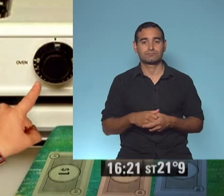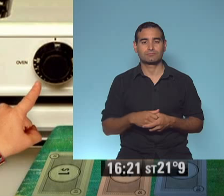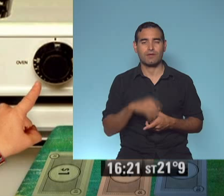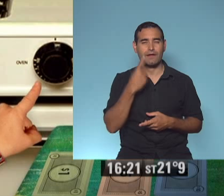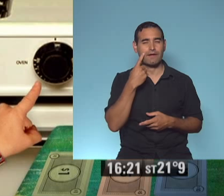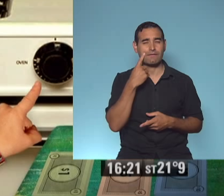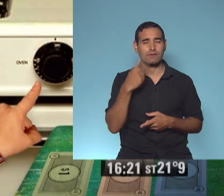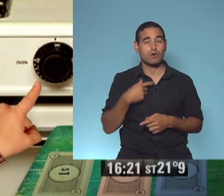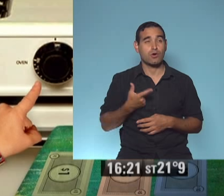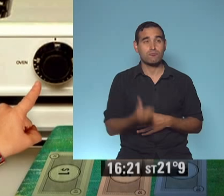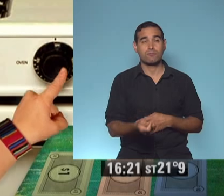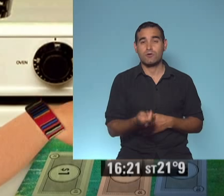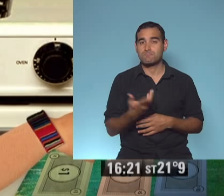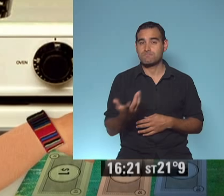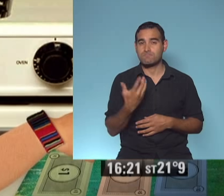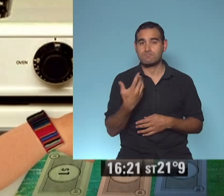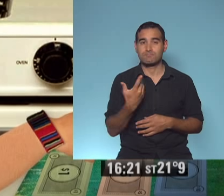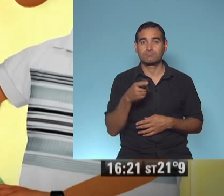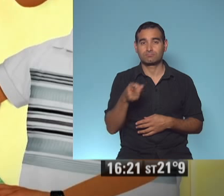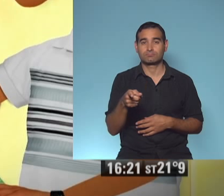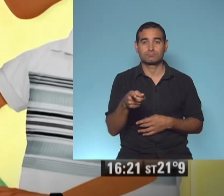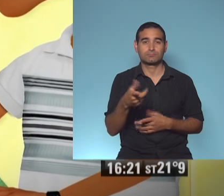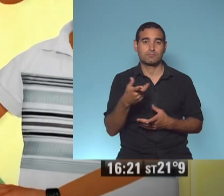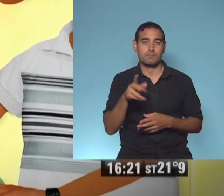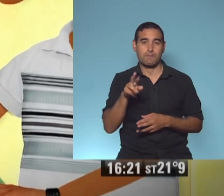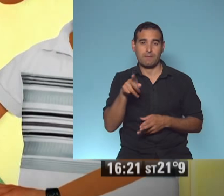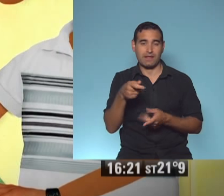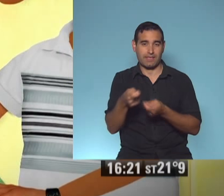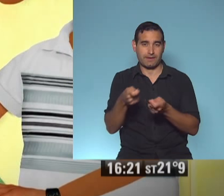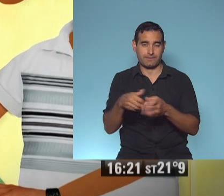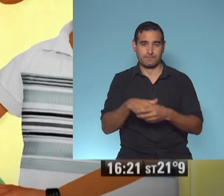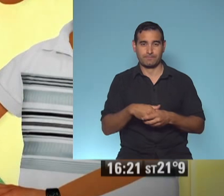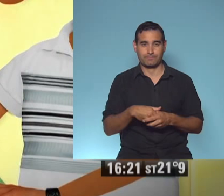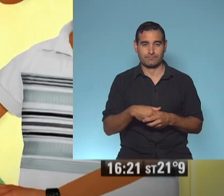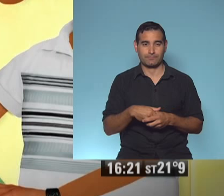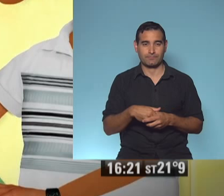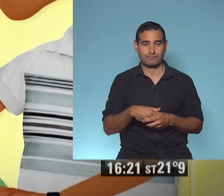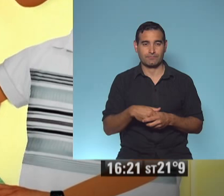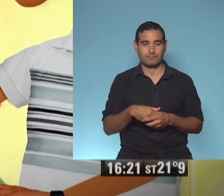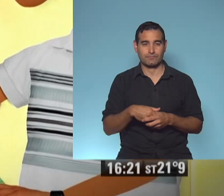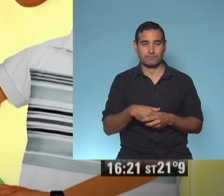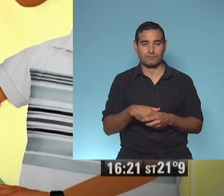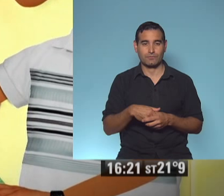ver, compro... la roticería. ¿Ves? Ese sí es un buen